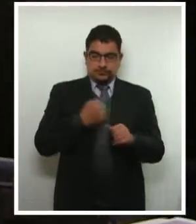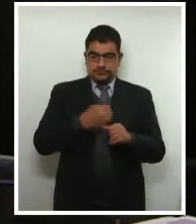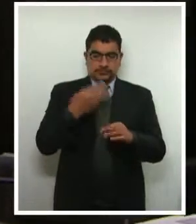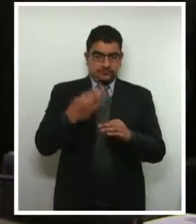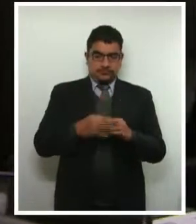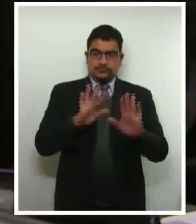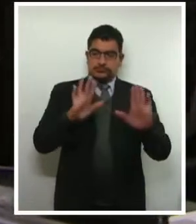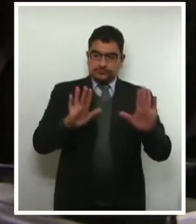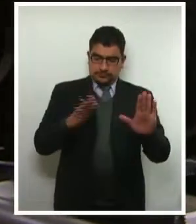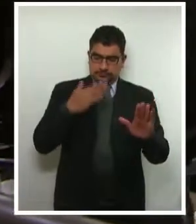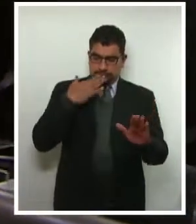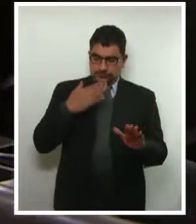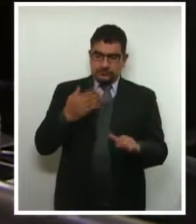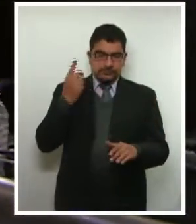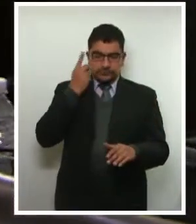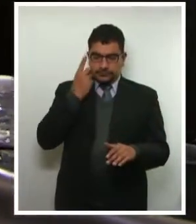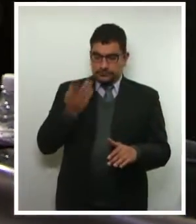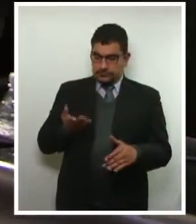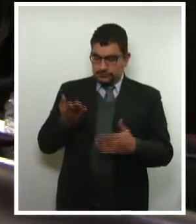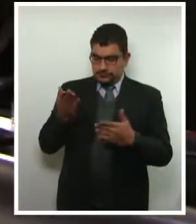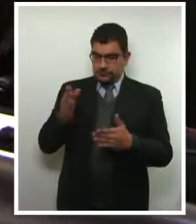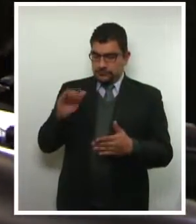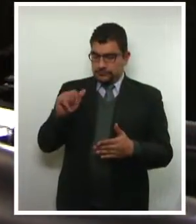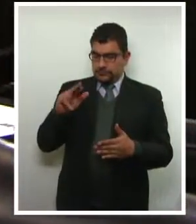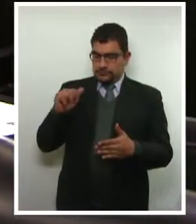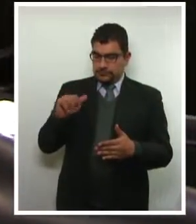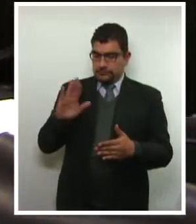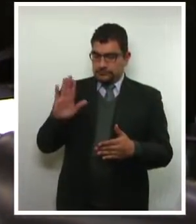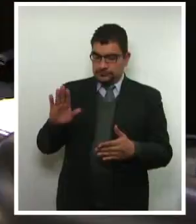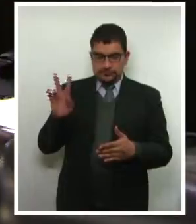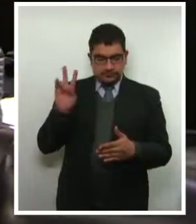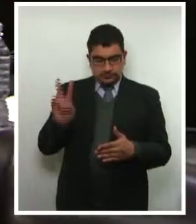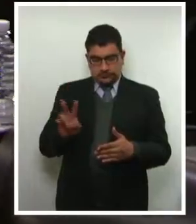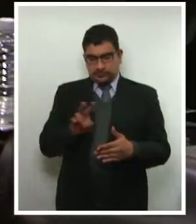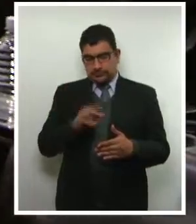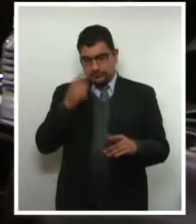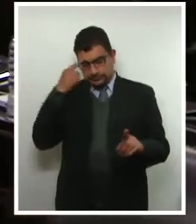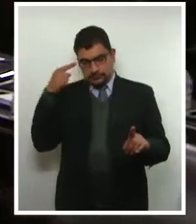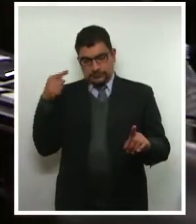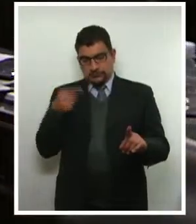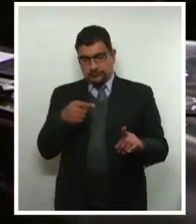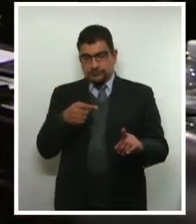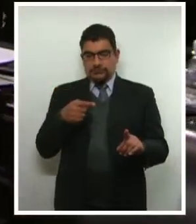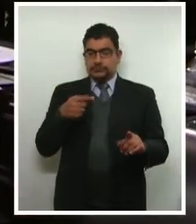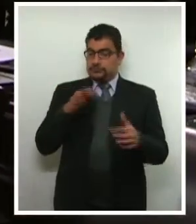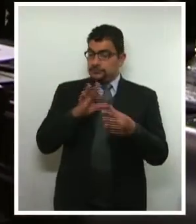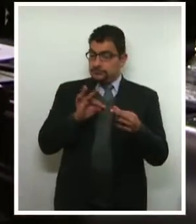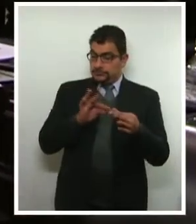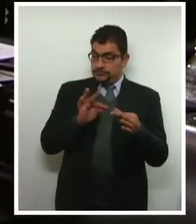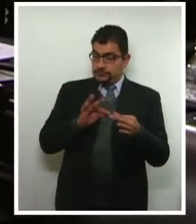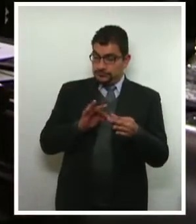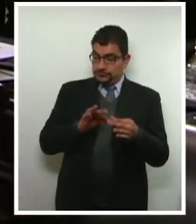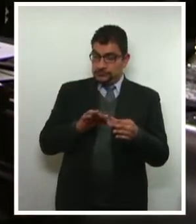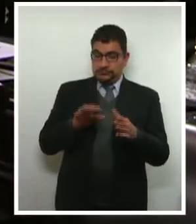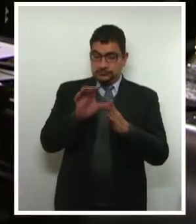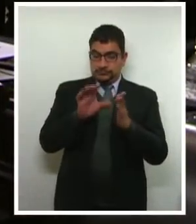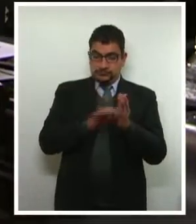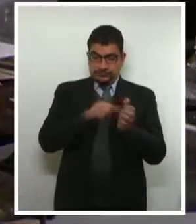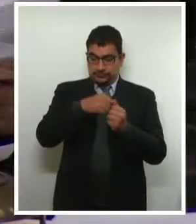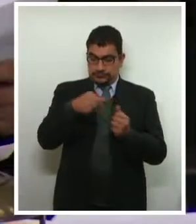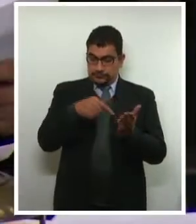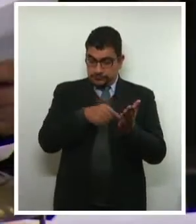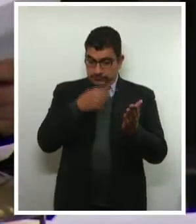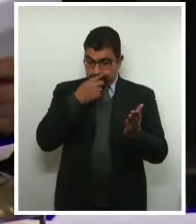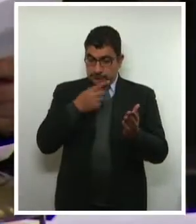Sí, a ver, diputada Clara Husitman, se refiere a que en la Constitución quedó que van a